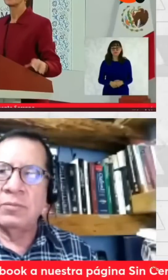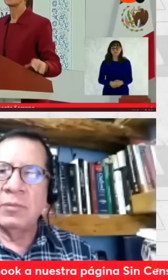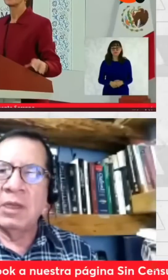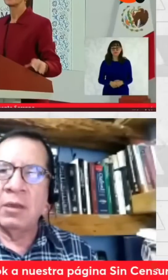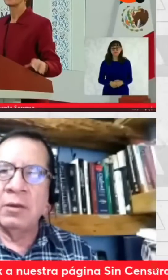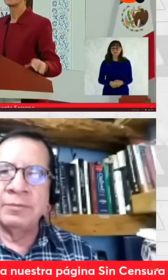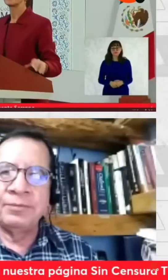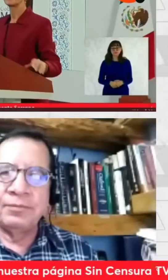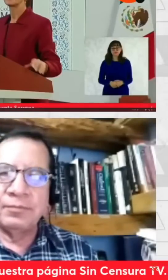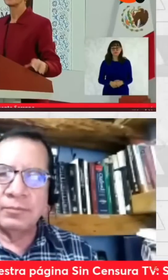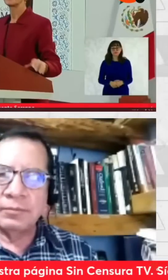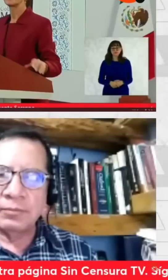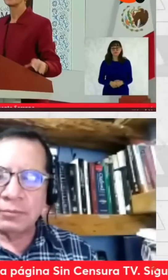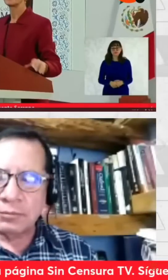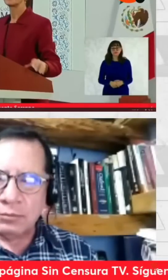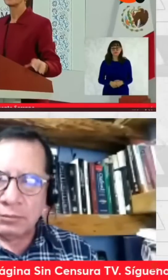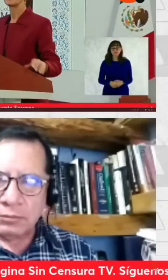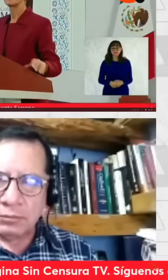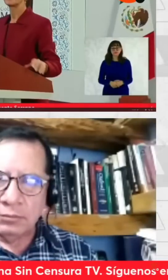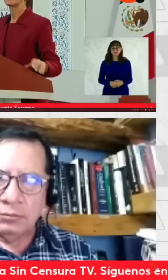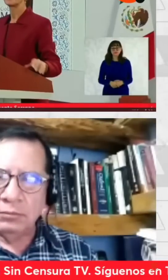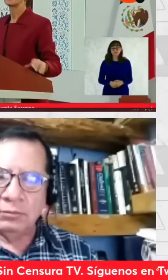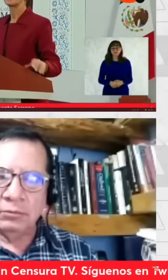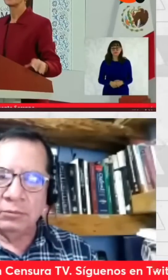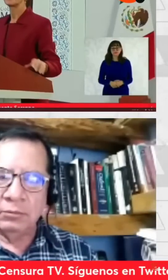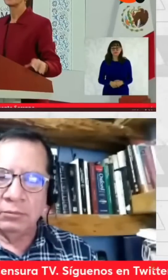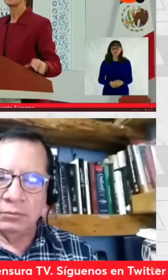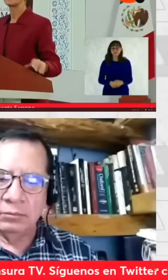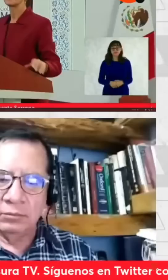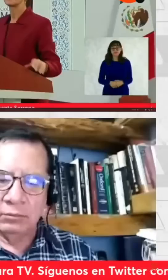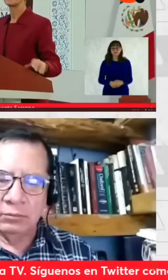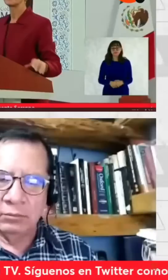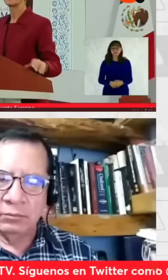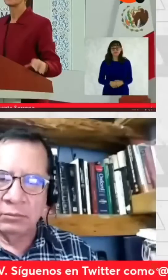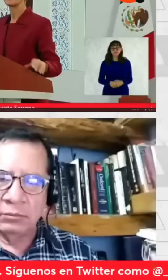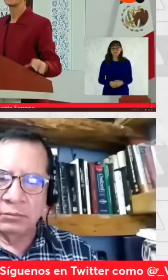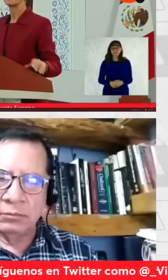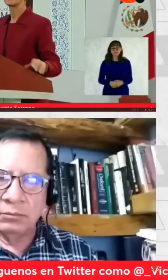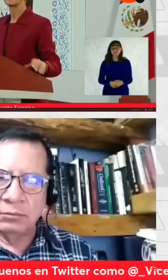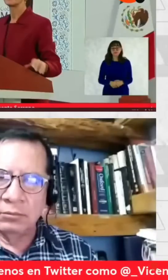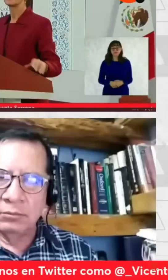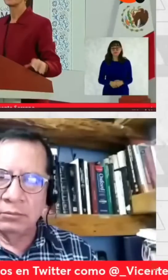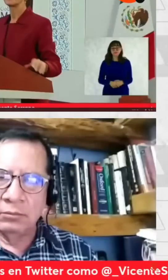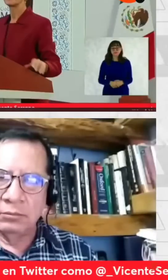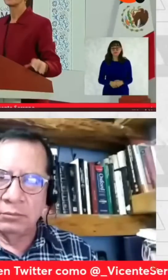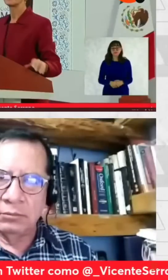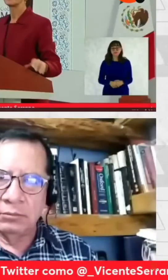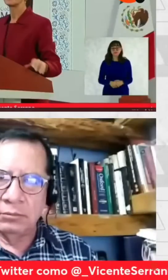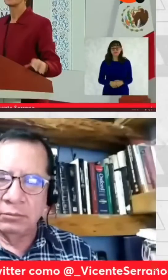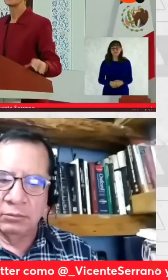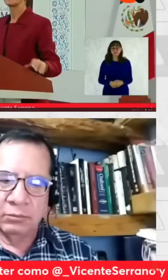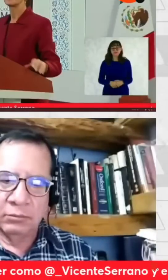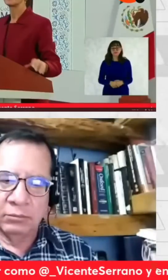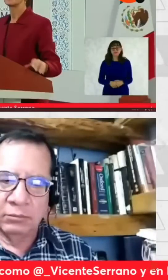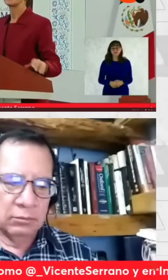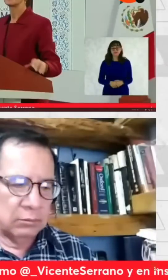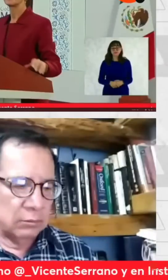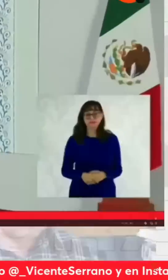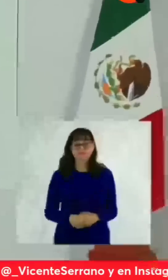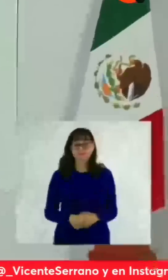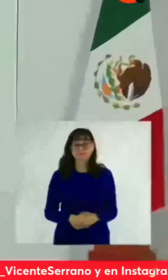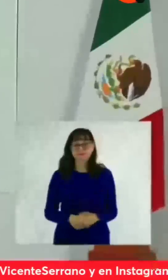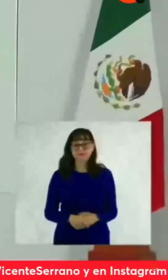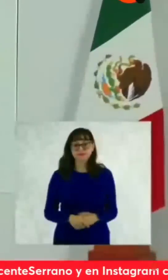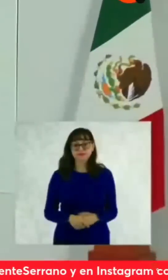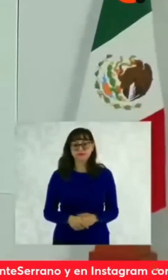bueno, vamos a ver y escuchar lo que ocurrió y ya que nos den sus opiniones los maestros Paco Cruz y Pepe